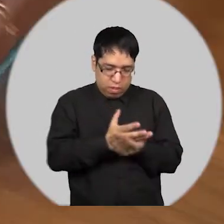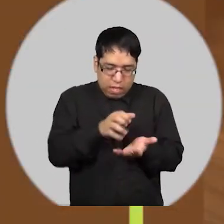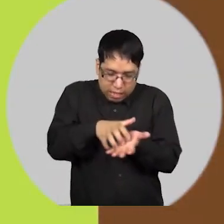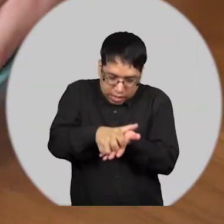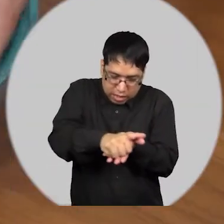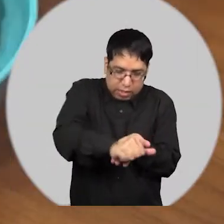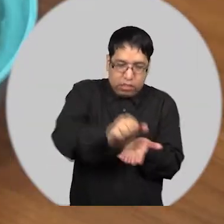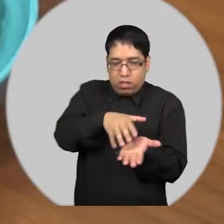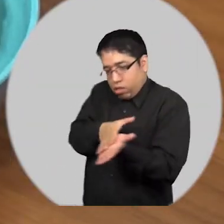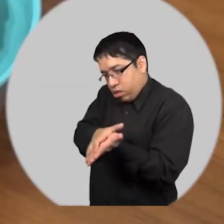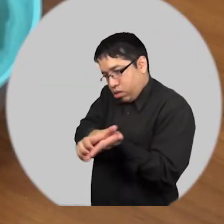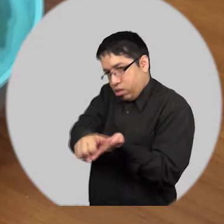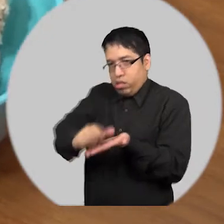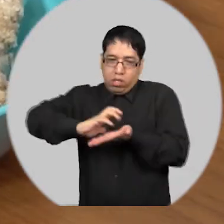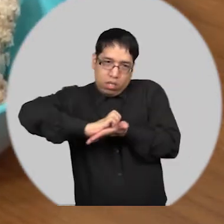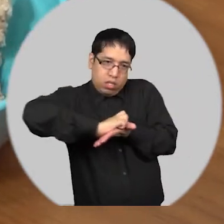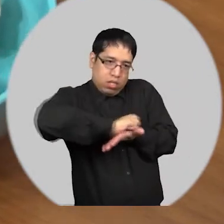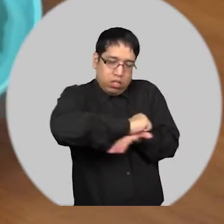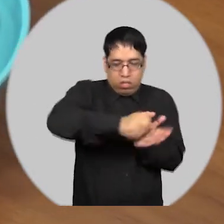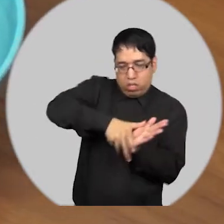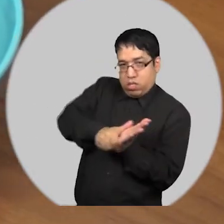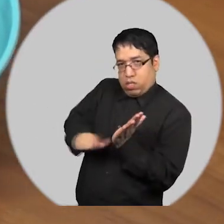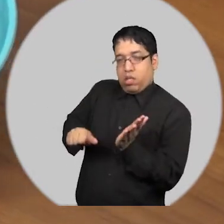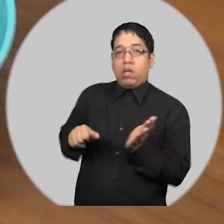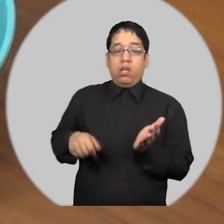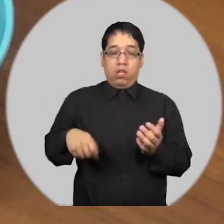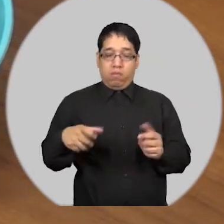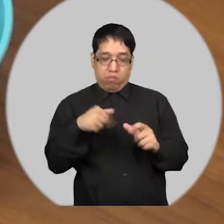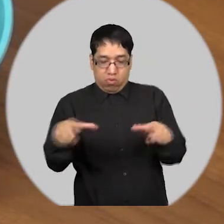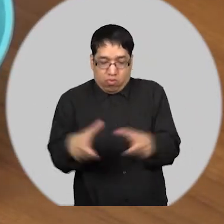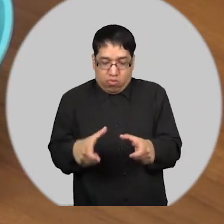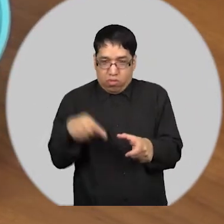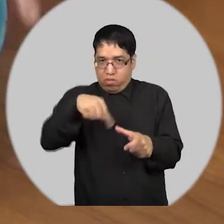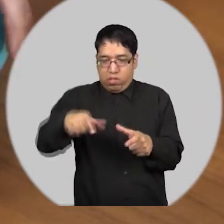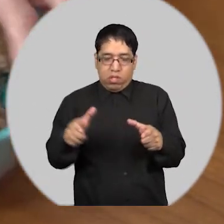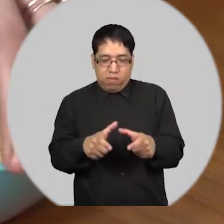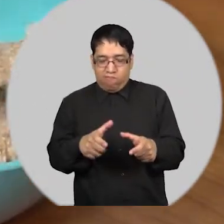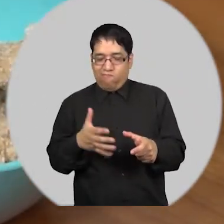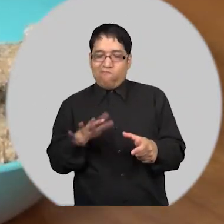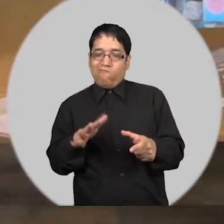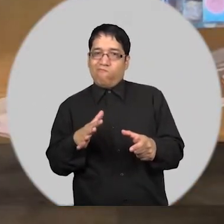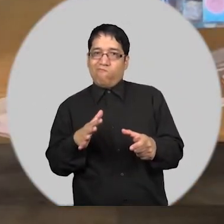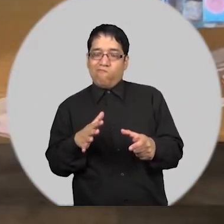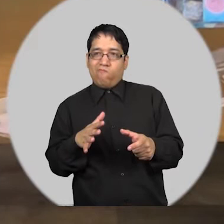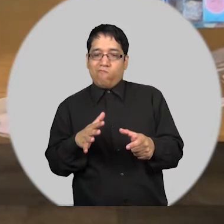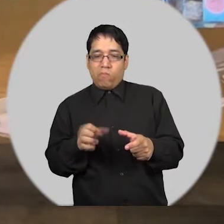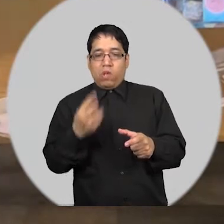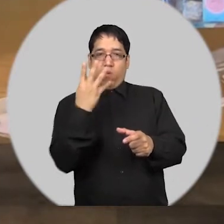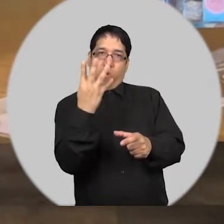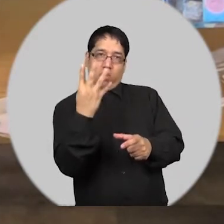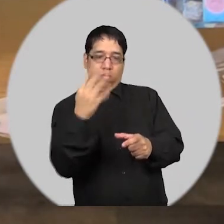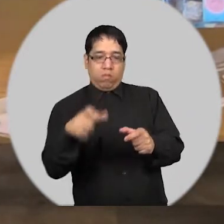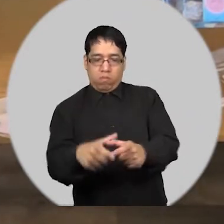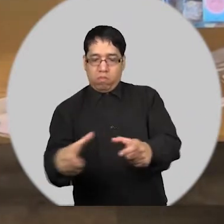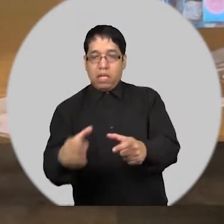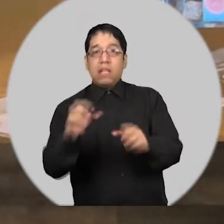ayudándole. Esto aproximadamente saldrían, bueno, si son moldes individuales, saldrían 4 a 5